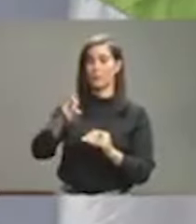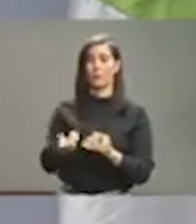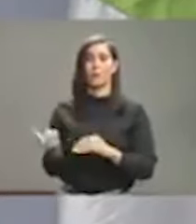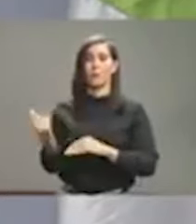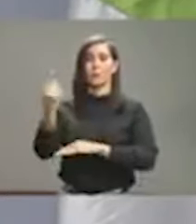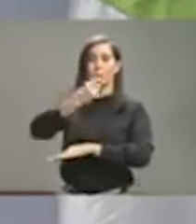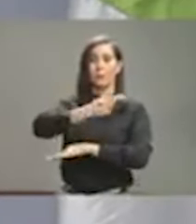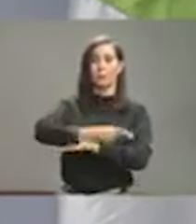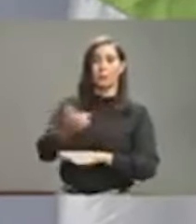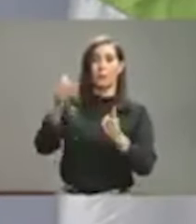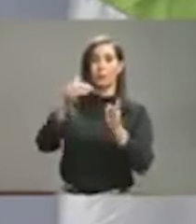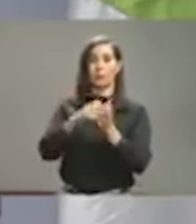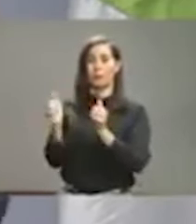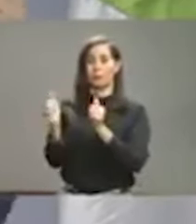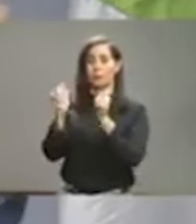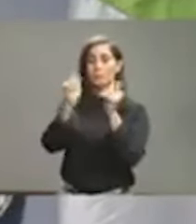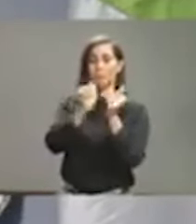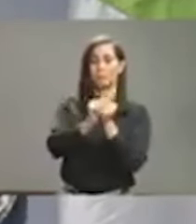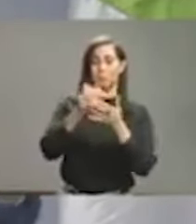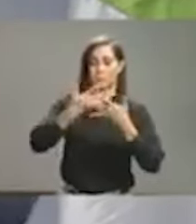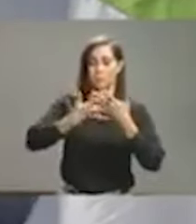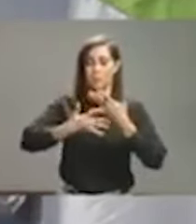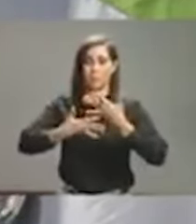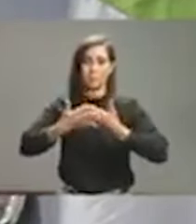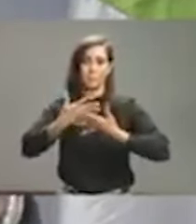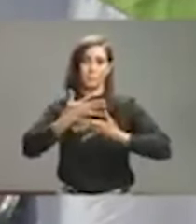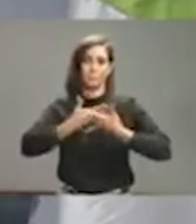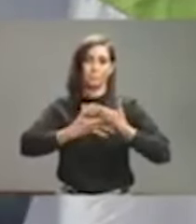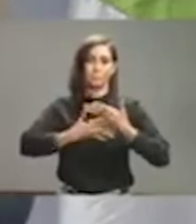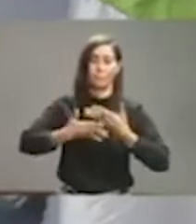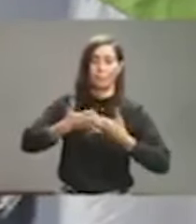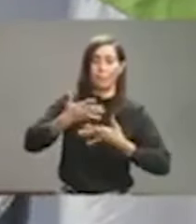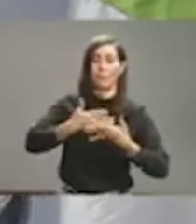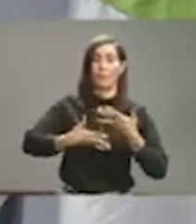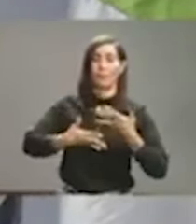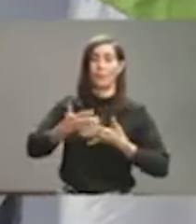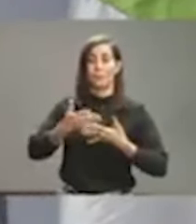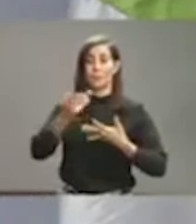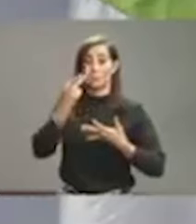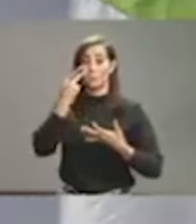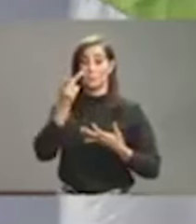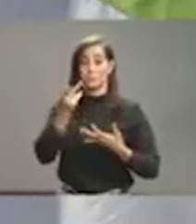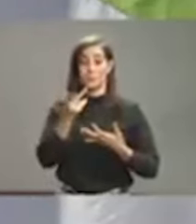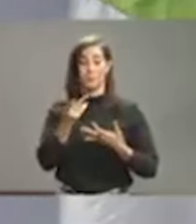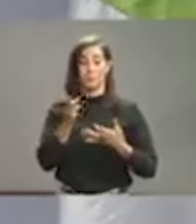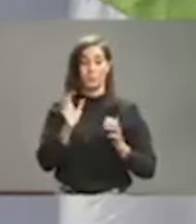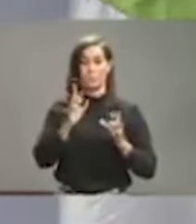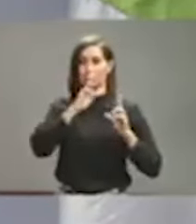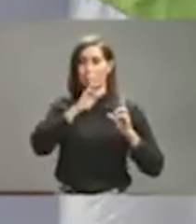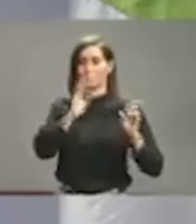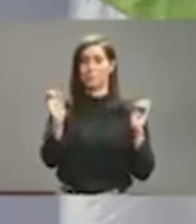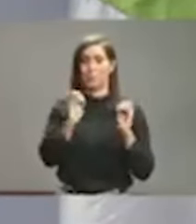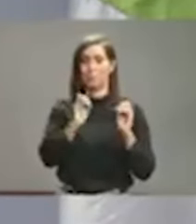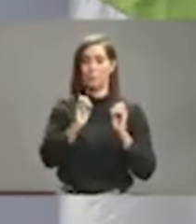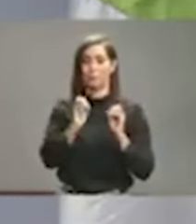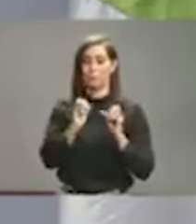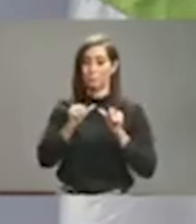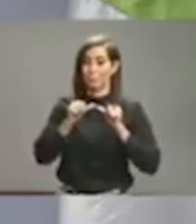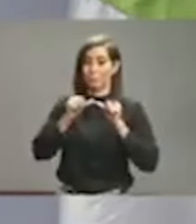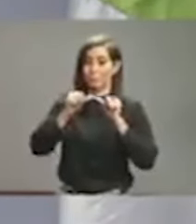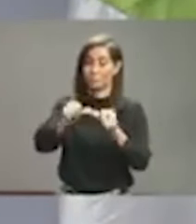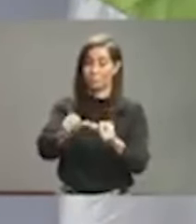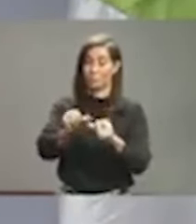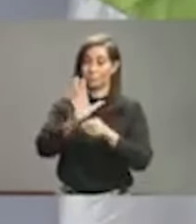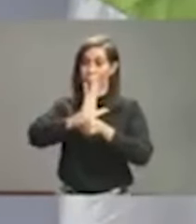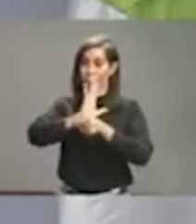a juntarnos y a mezclarnos de la manera en que lo estamos haciendo, pues estamos alimentando la